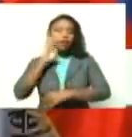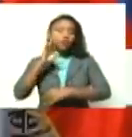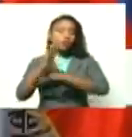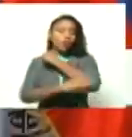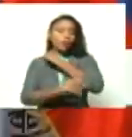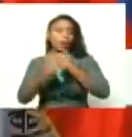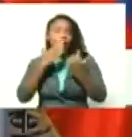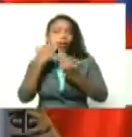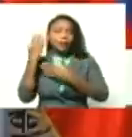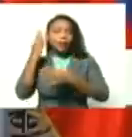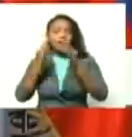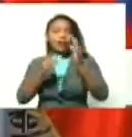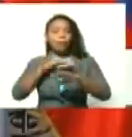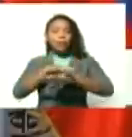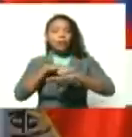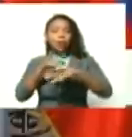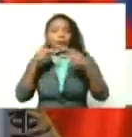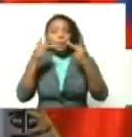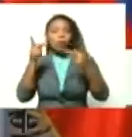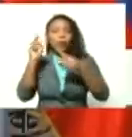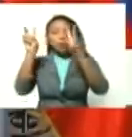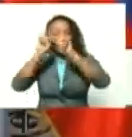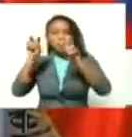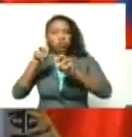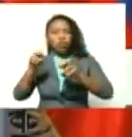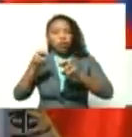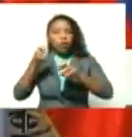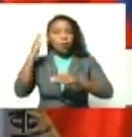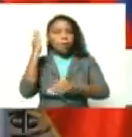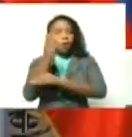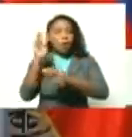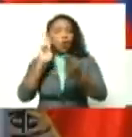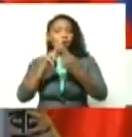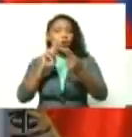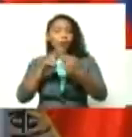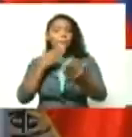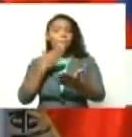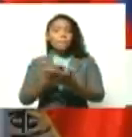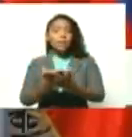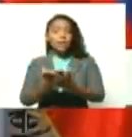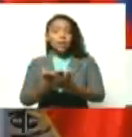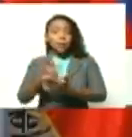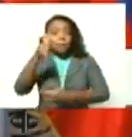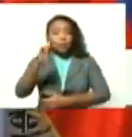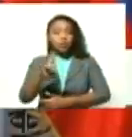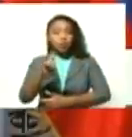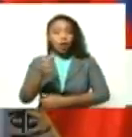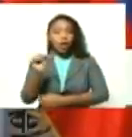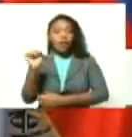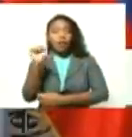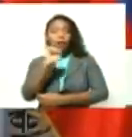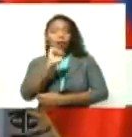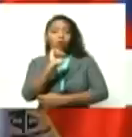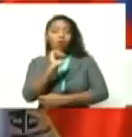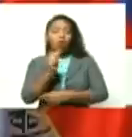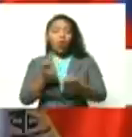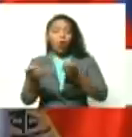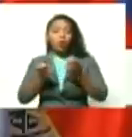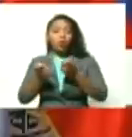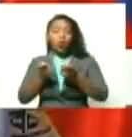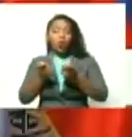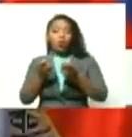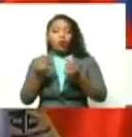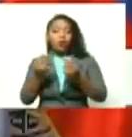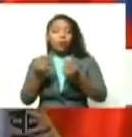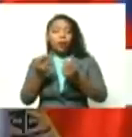el fiscal del Ministerio Público, en una investigación penal que conoce, le pide dinero al investigado de autos para manipular declaraciones a